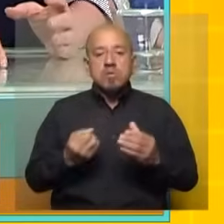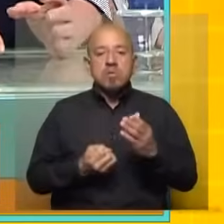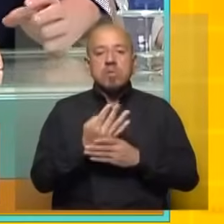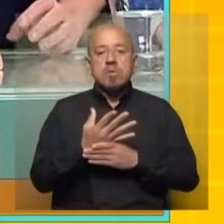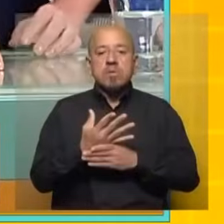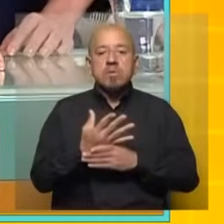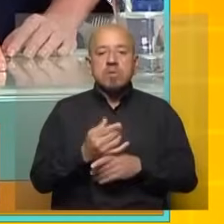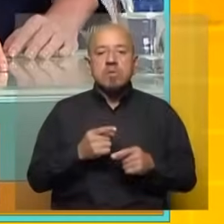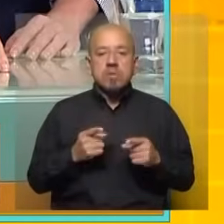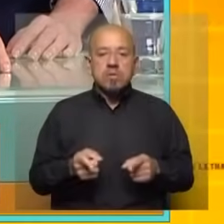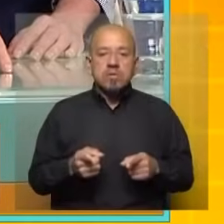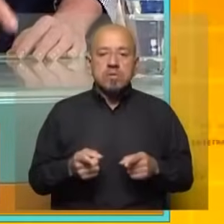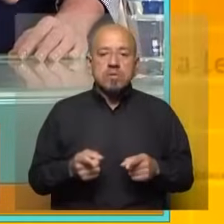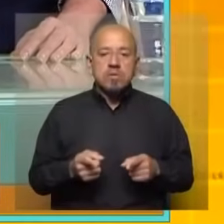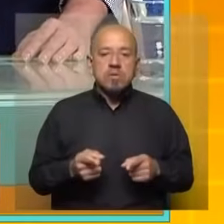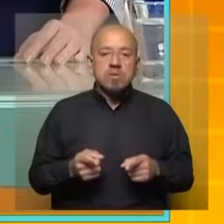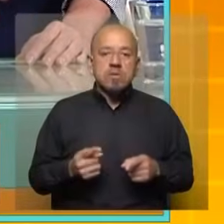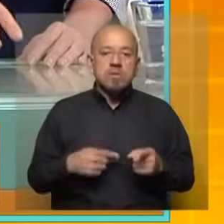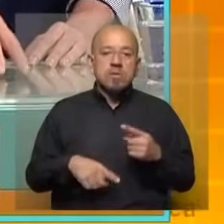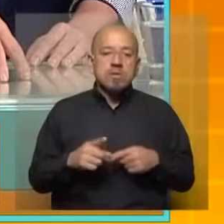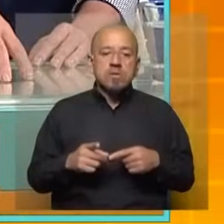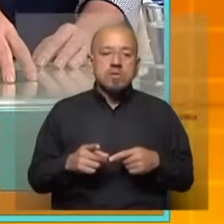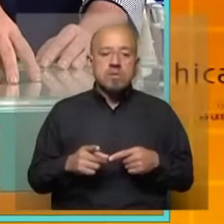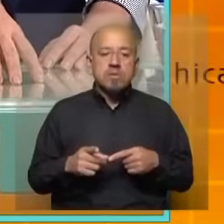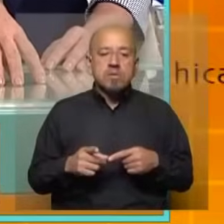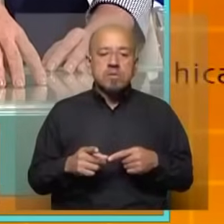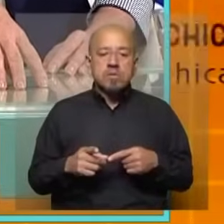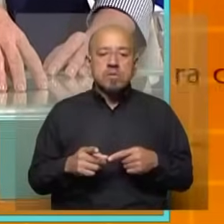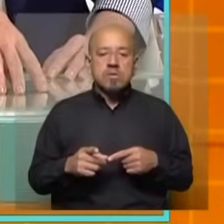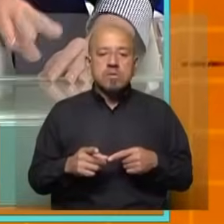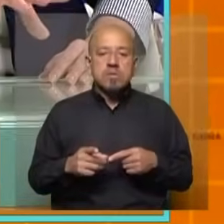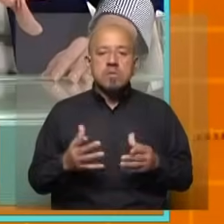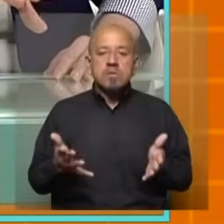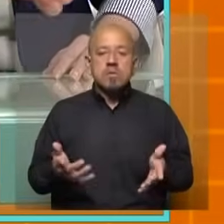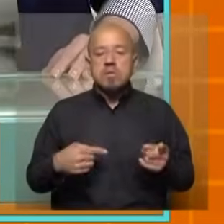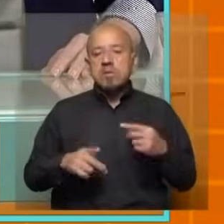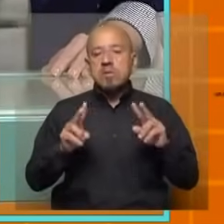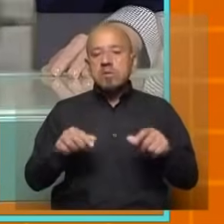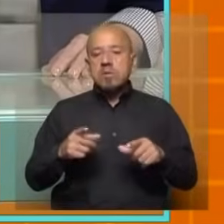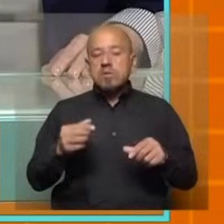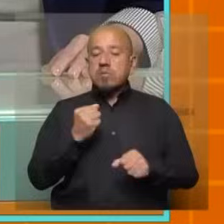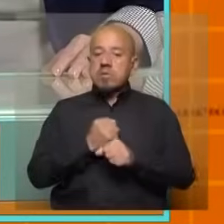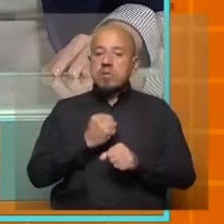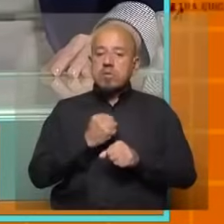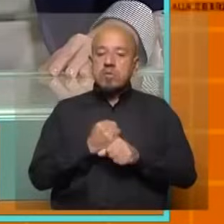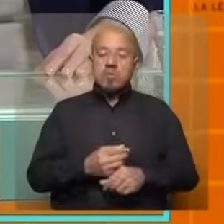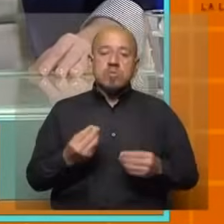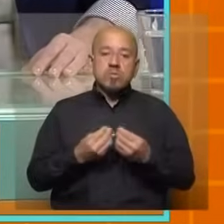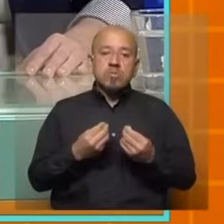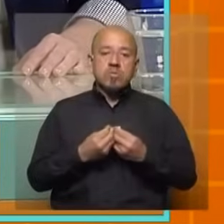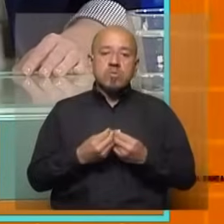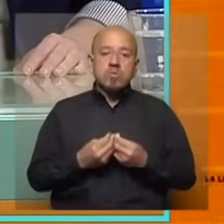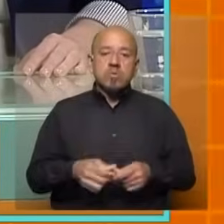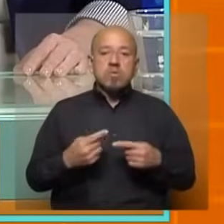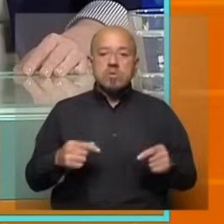el ambiente es un maravilloso pretexto para generar fuentes de trabajo de todo tipo